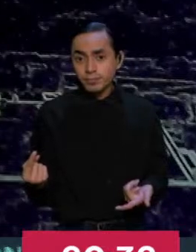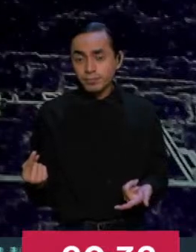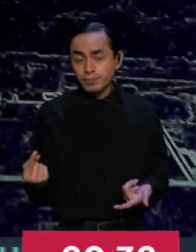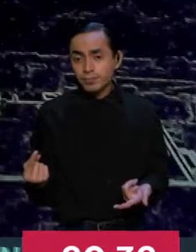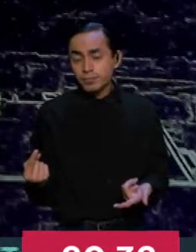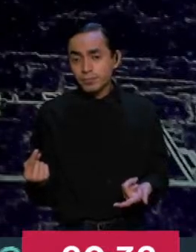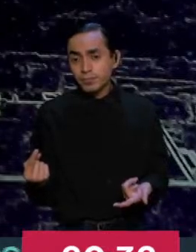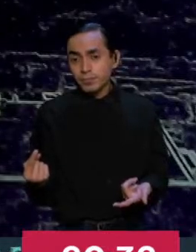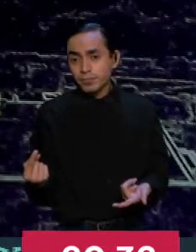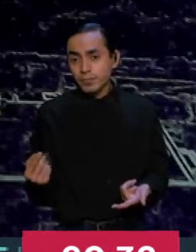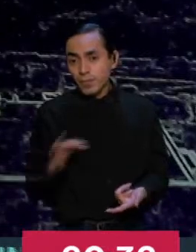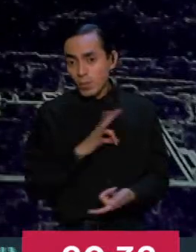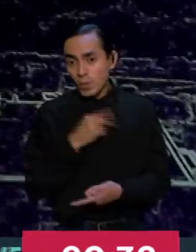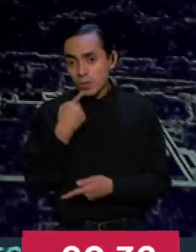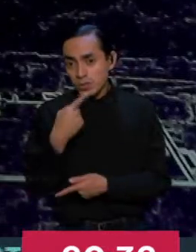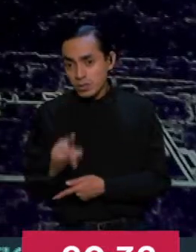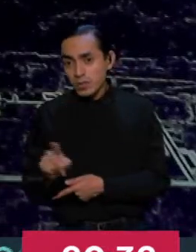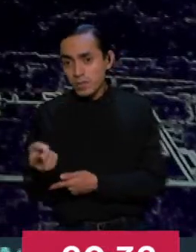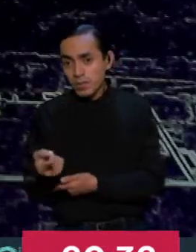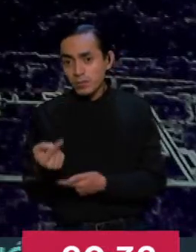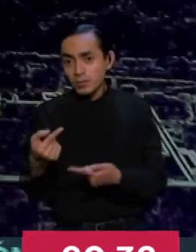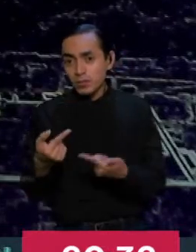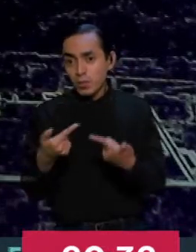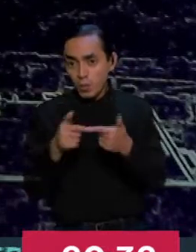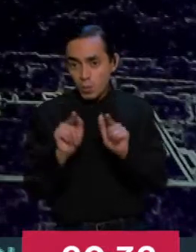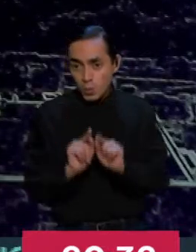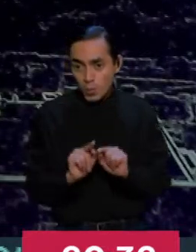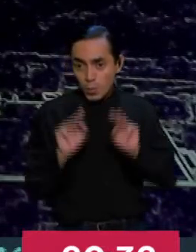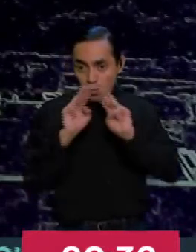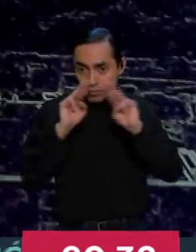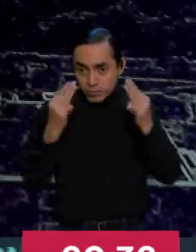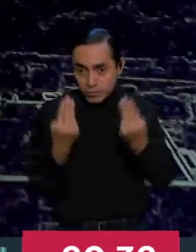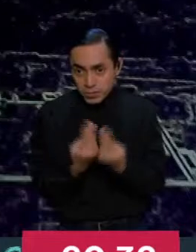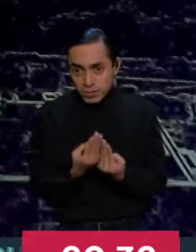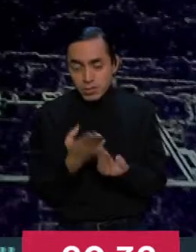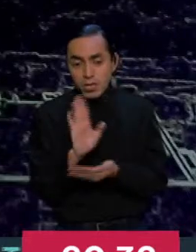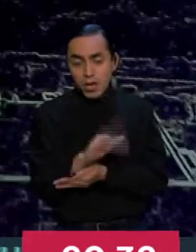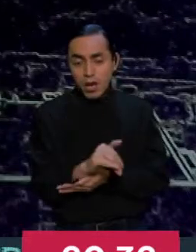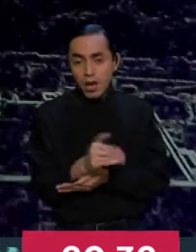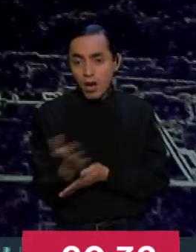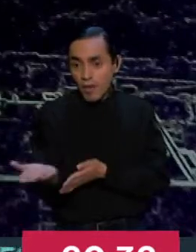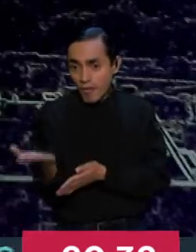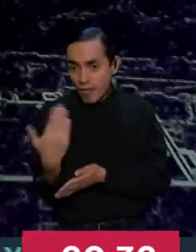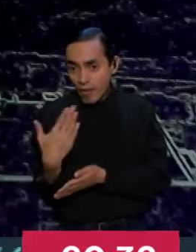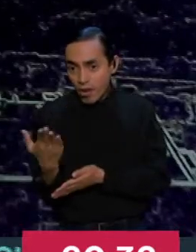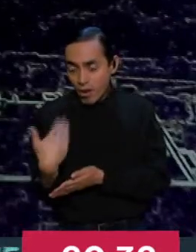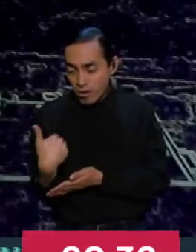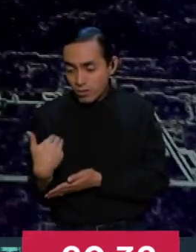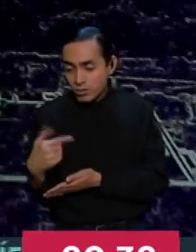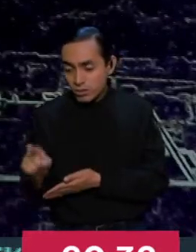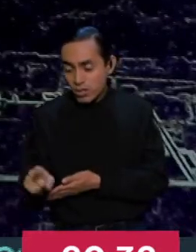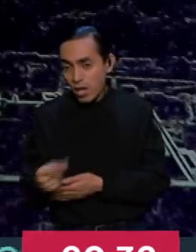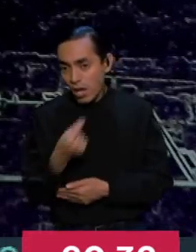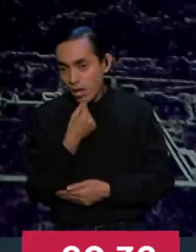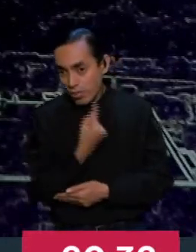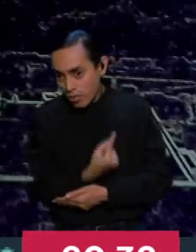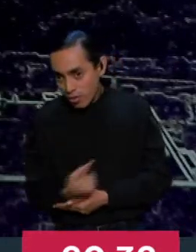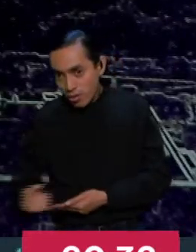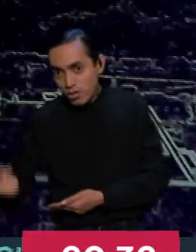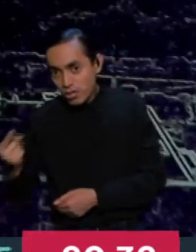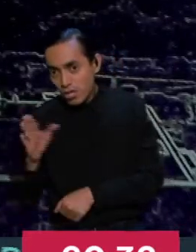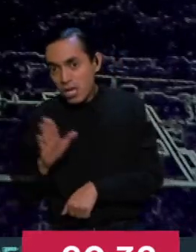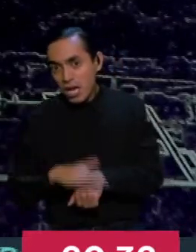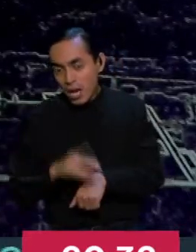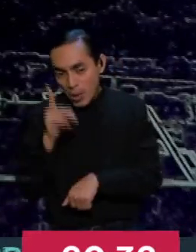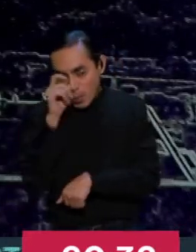podremos decir que el crimen organizado los atrae con el fin de que bueno, son menores y es más difícil que